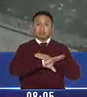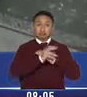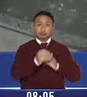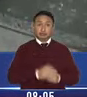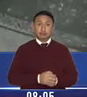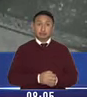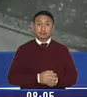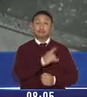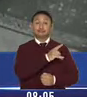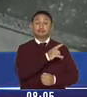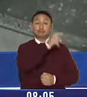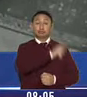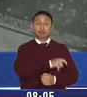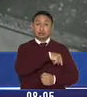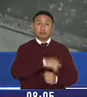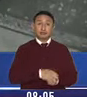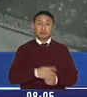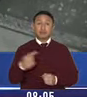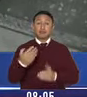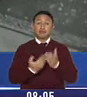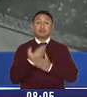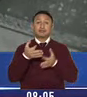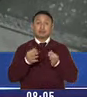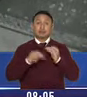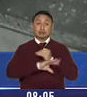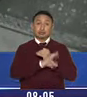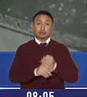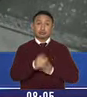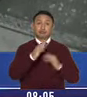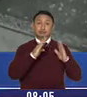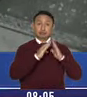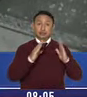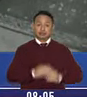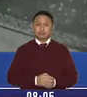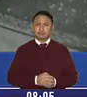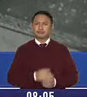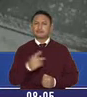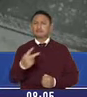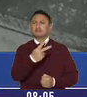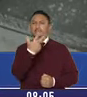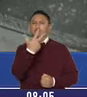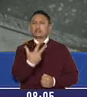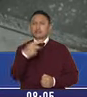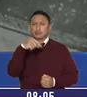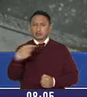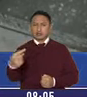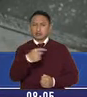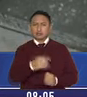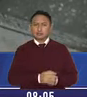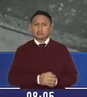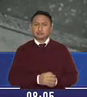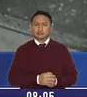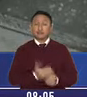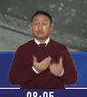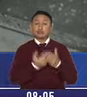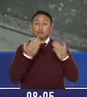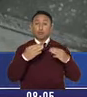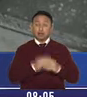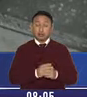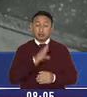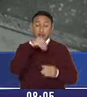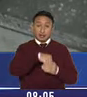los perjudicados, esta sería una nueva modalidad de robo a viviendas. Los delincuentes estarían utilizando este método para confirmar